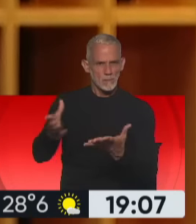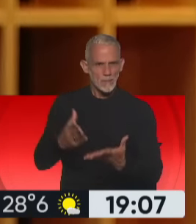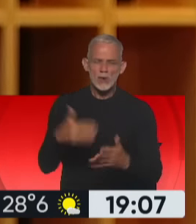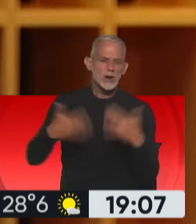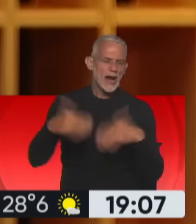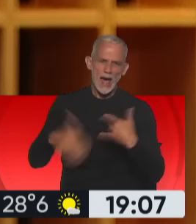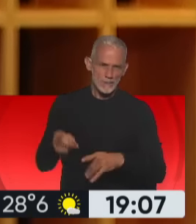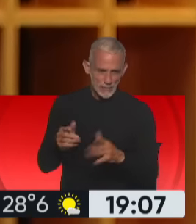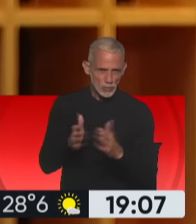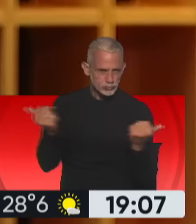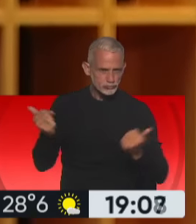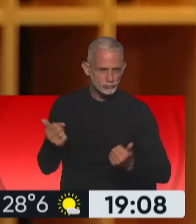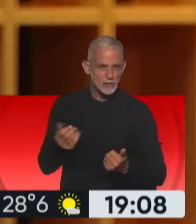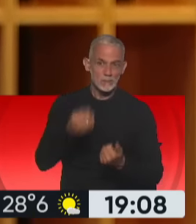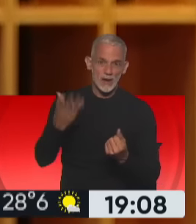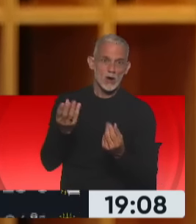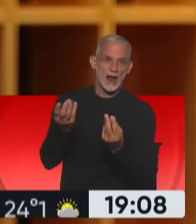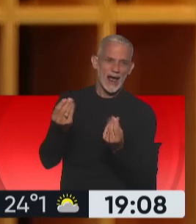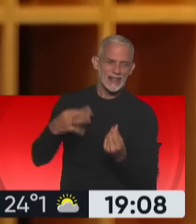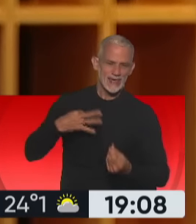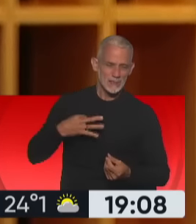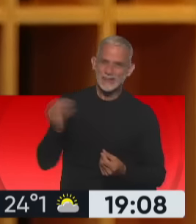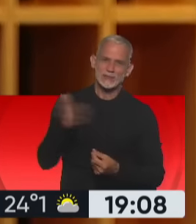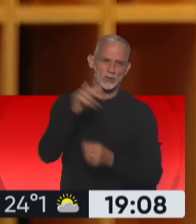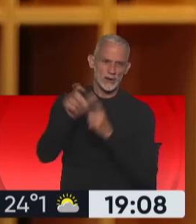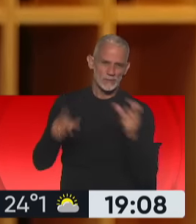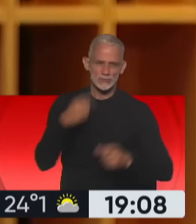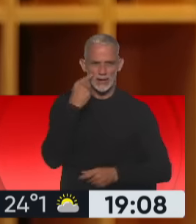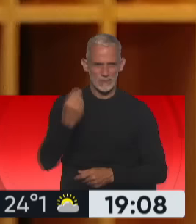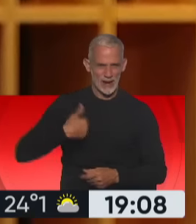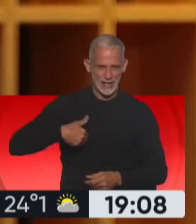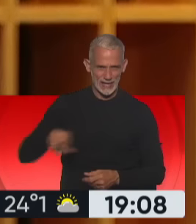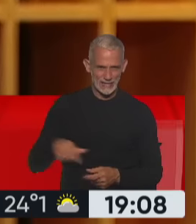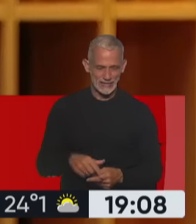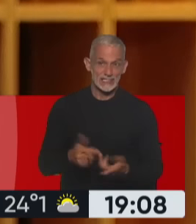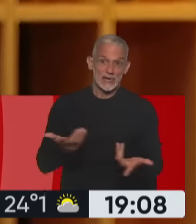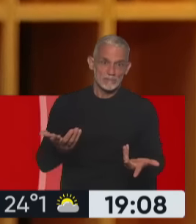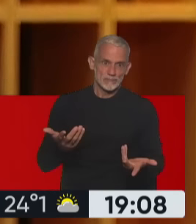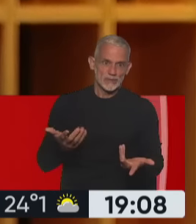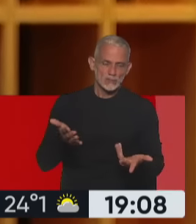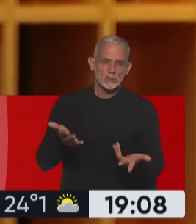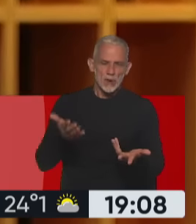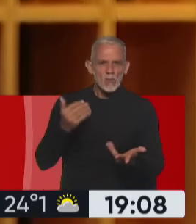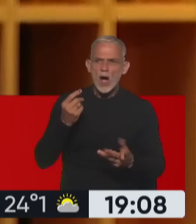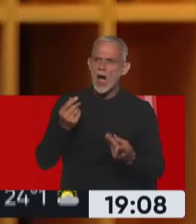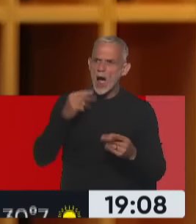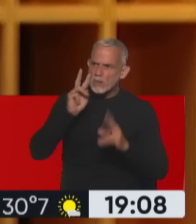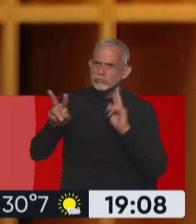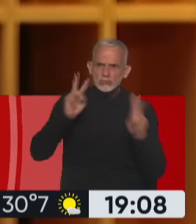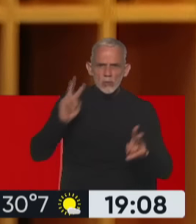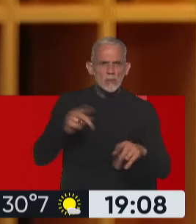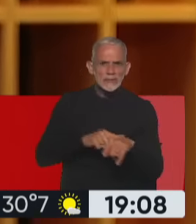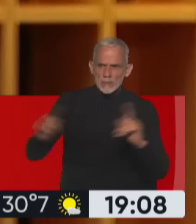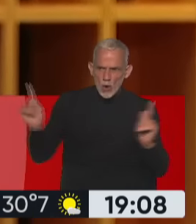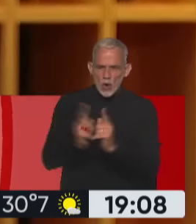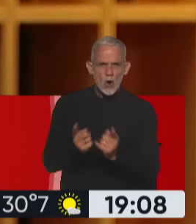rápido y mejorar la calidad de vida de todos los argentinos de una manera que se va a hacer muy tangible en muy poco tiempo, y